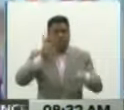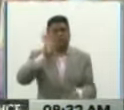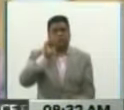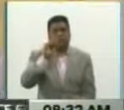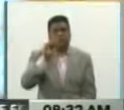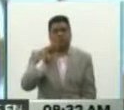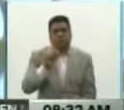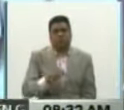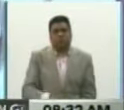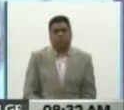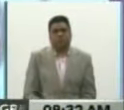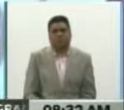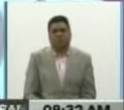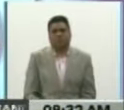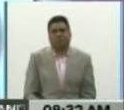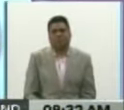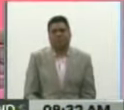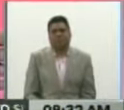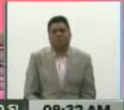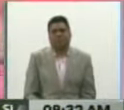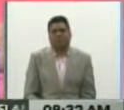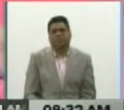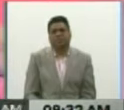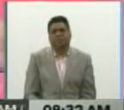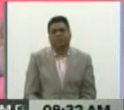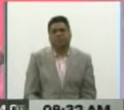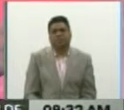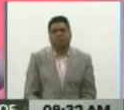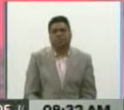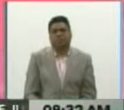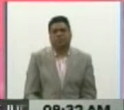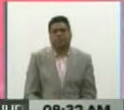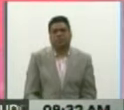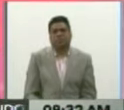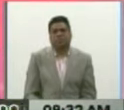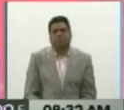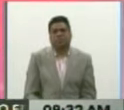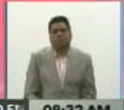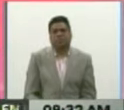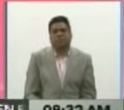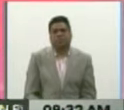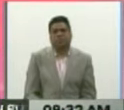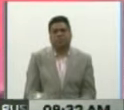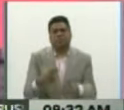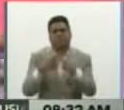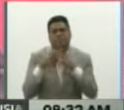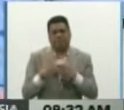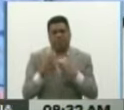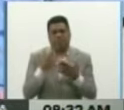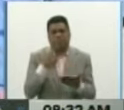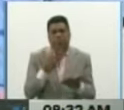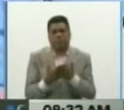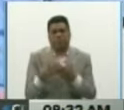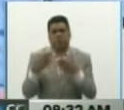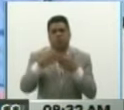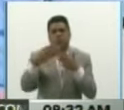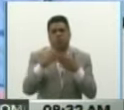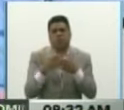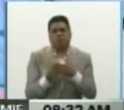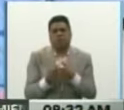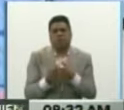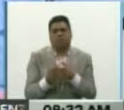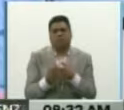segundo y segundo nos van a matar. Mira, un préstamo que se pidió para fabricar cerveza, ¿qué dicen los trabajadores de esto? Sí, ahora fíjate lo siguiente, él se